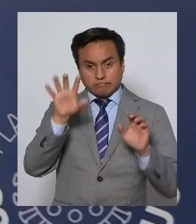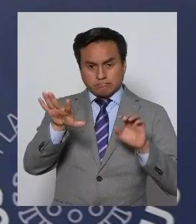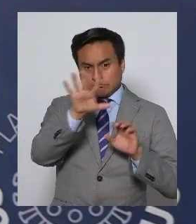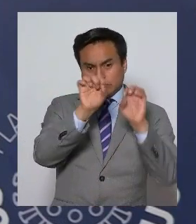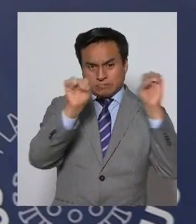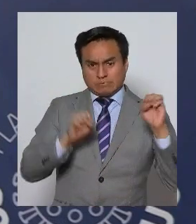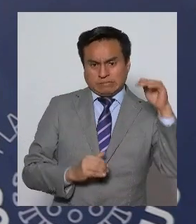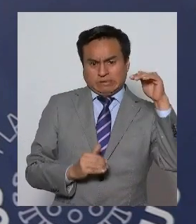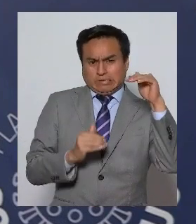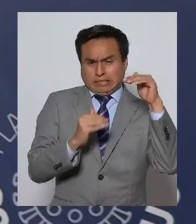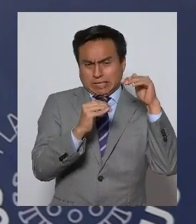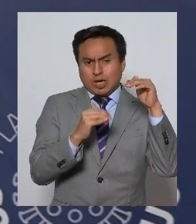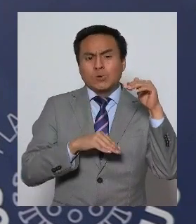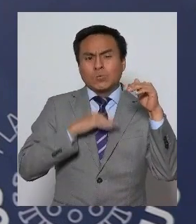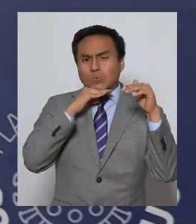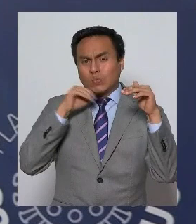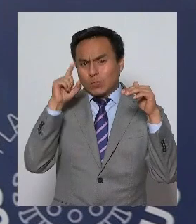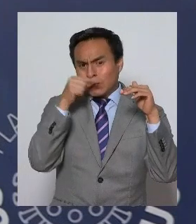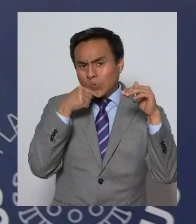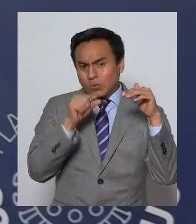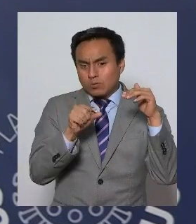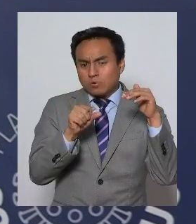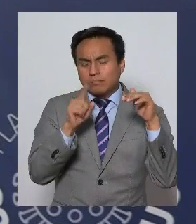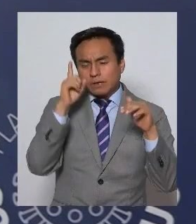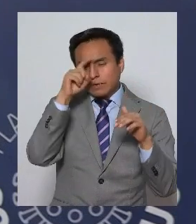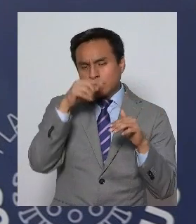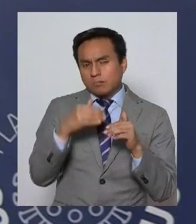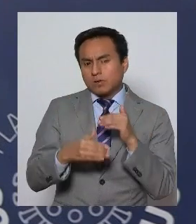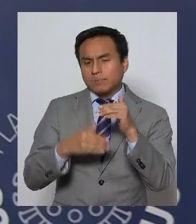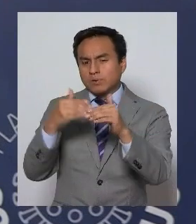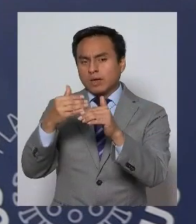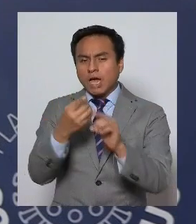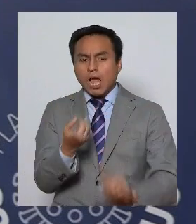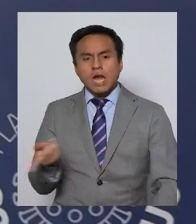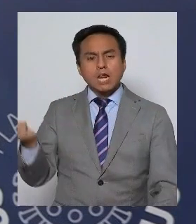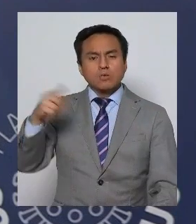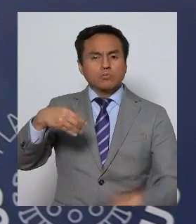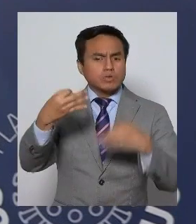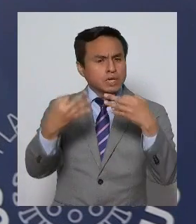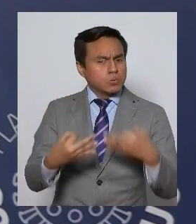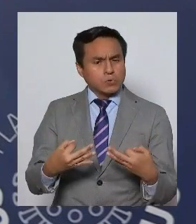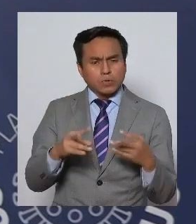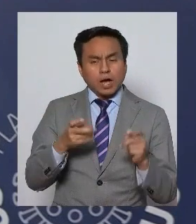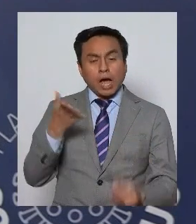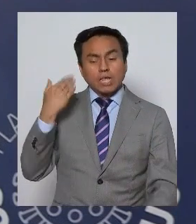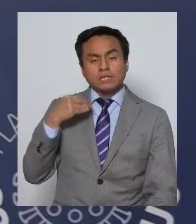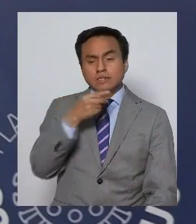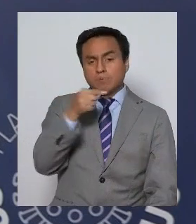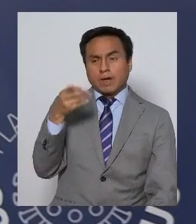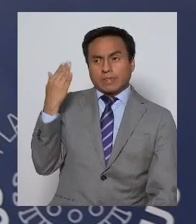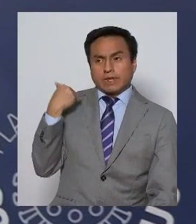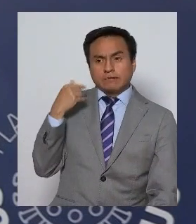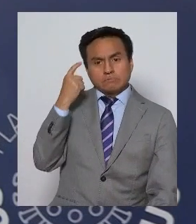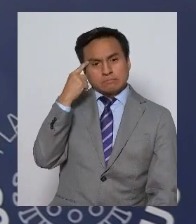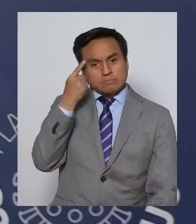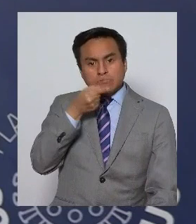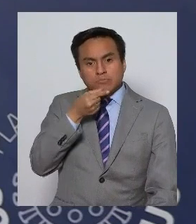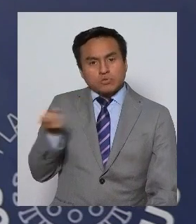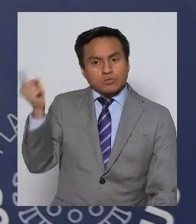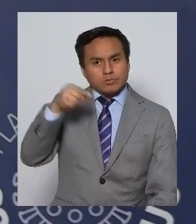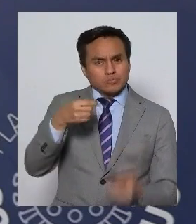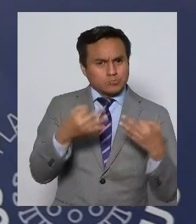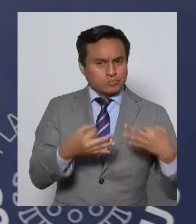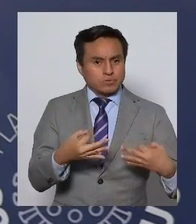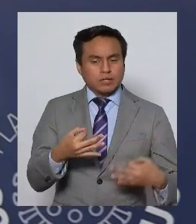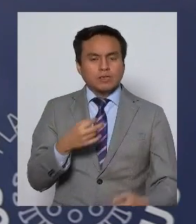cerca del límite, ¿ven ustedes más lejano esa puesta en marcha de un retorno seguro de lo que lo veían hace algunas semanas atrás? Y ya